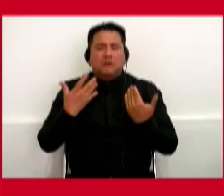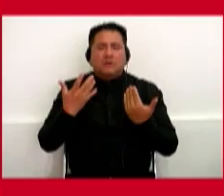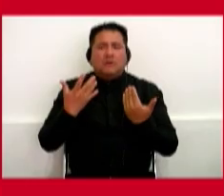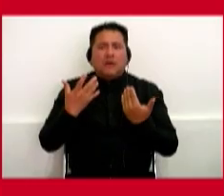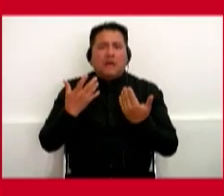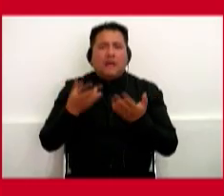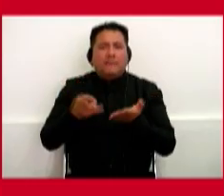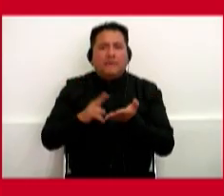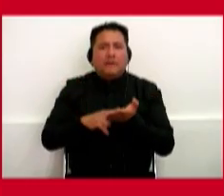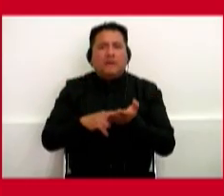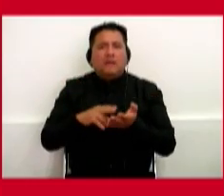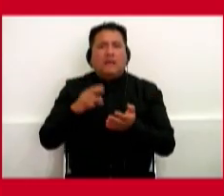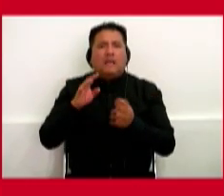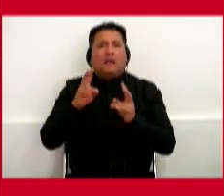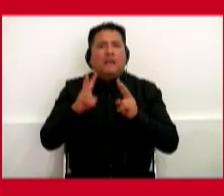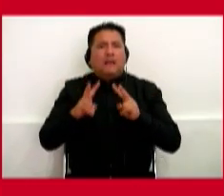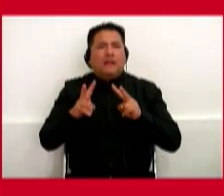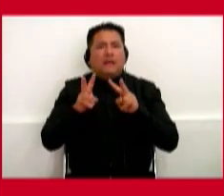mineros.